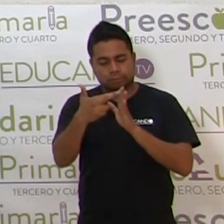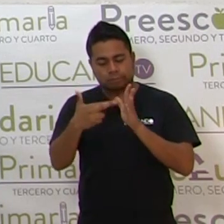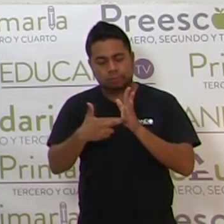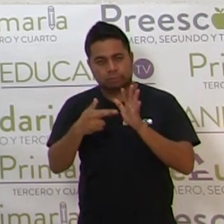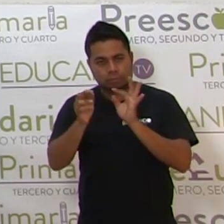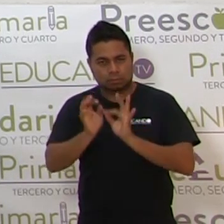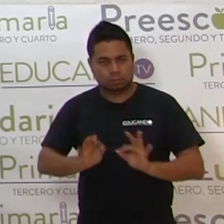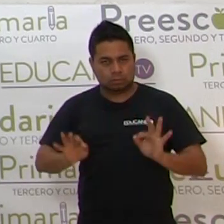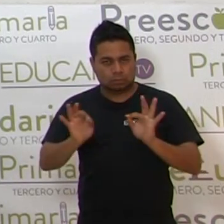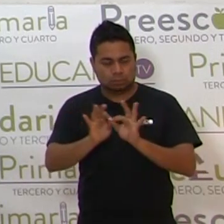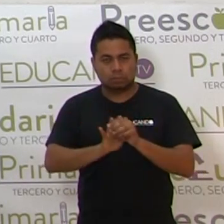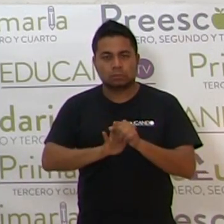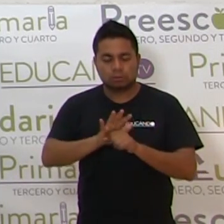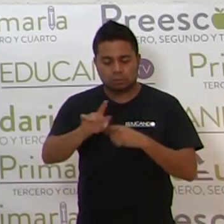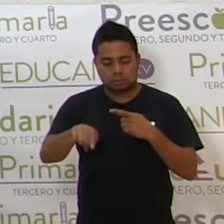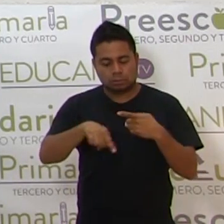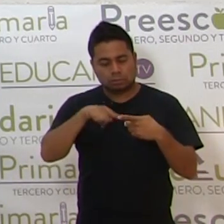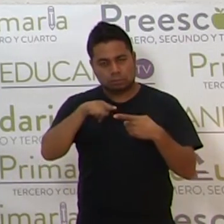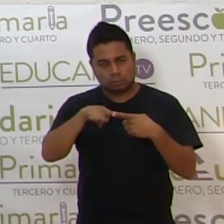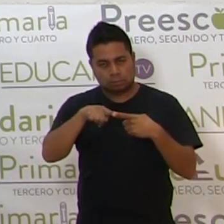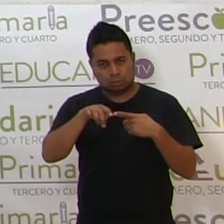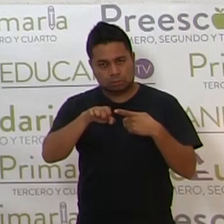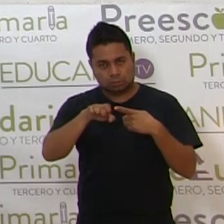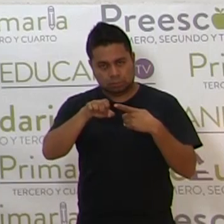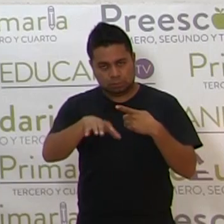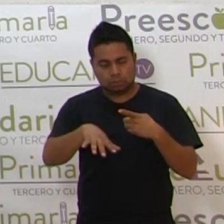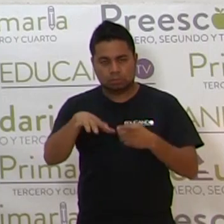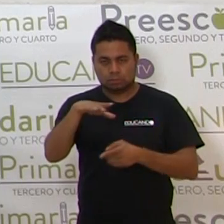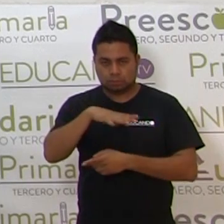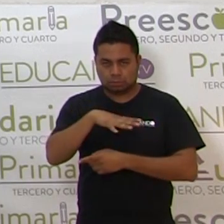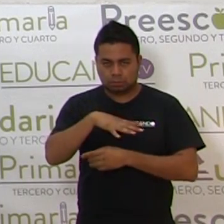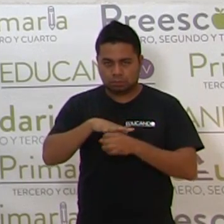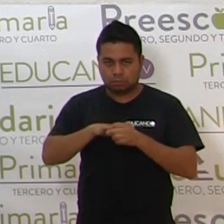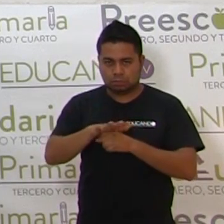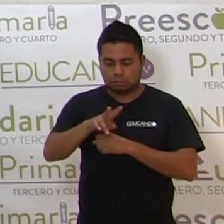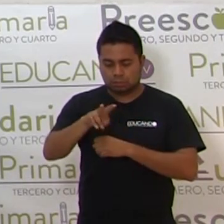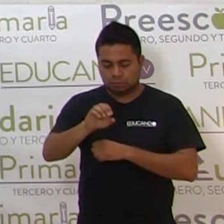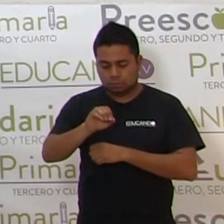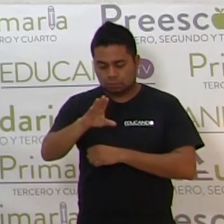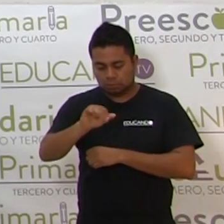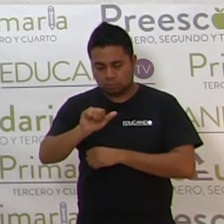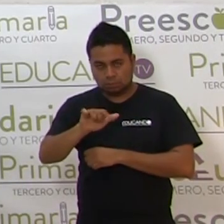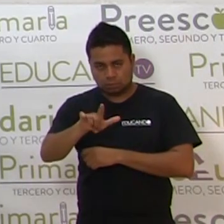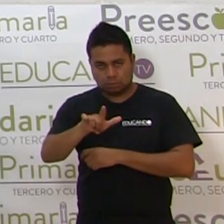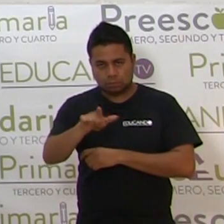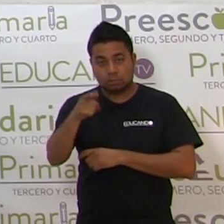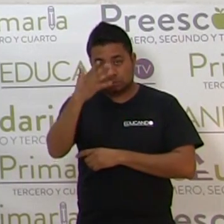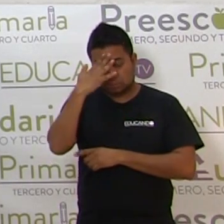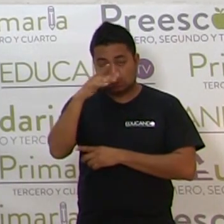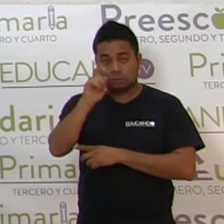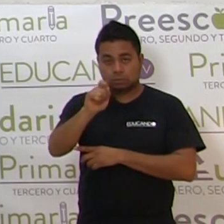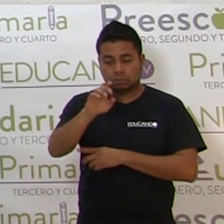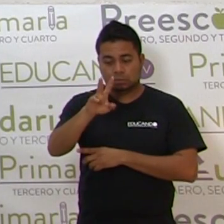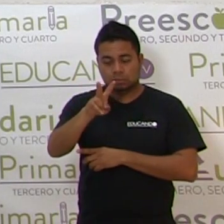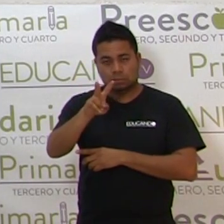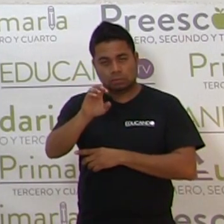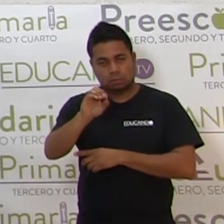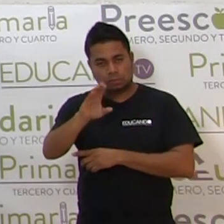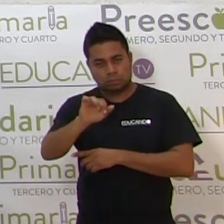primera, cuando tenemos lo que son vocales, tú conoces las vocales, que